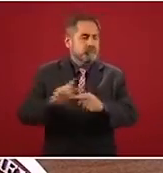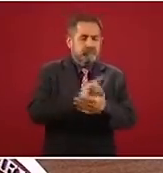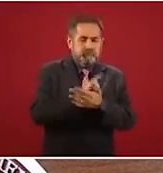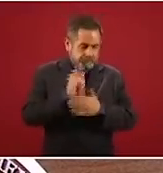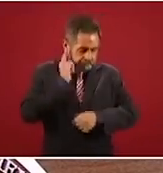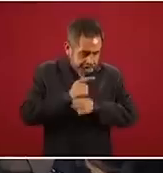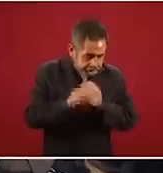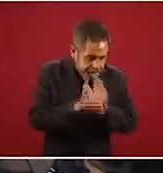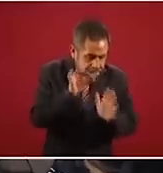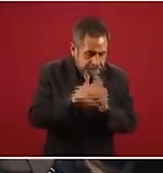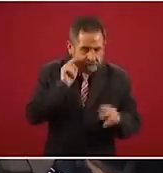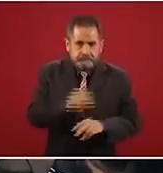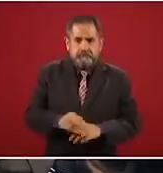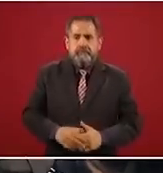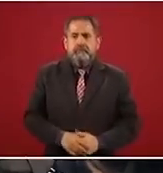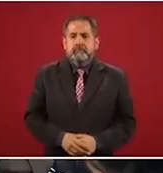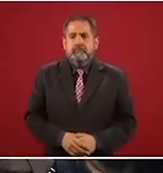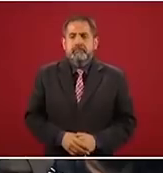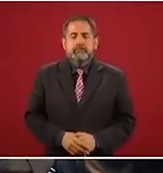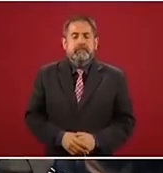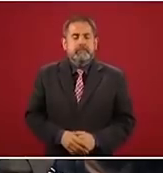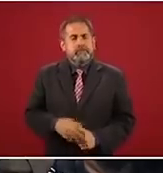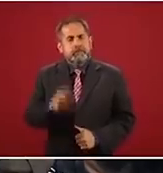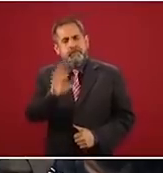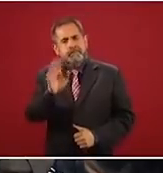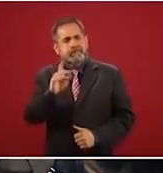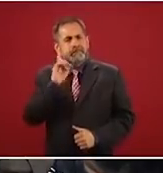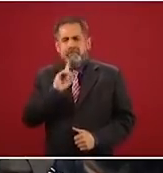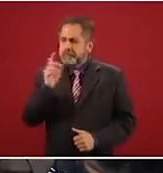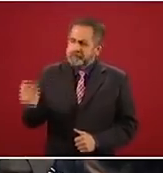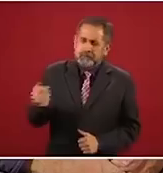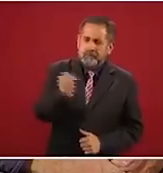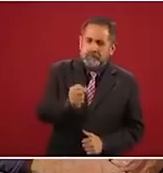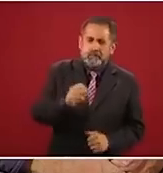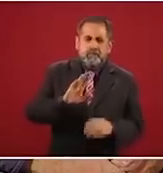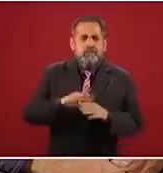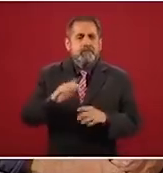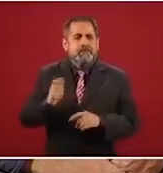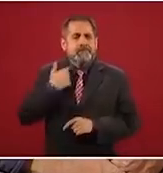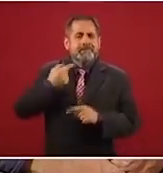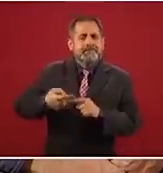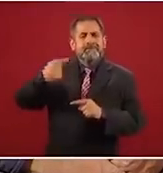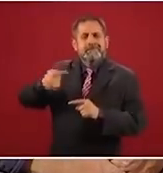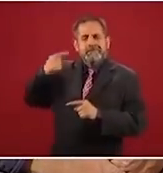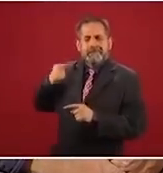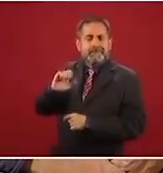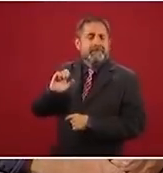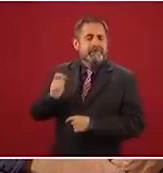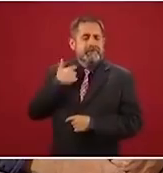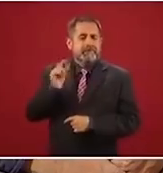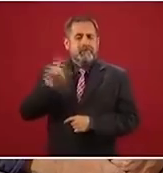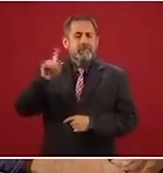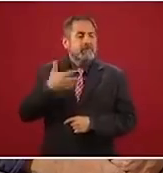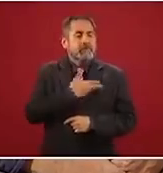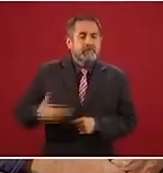encontrar muchas cosas. No era tanto por la extracción de la delegada, sino más que nada por los antecedentes que había de este exfuncionario,